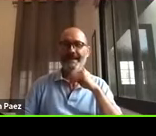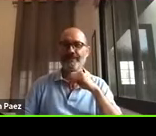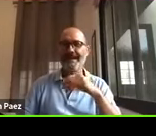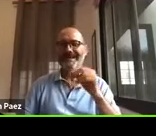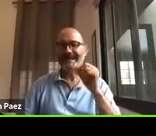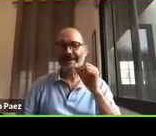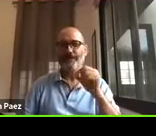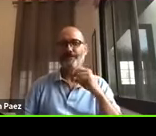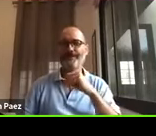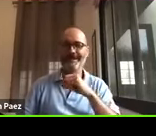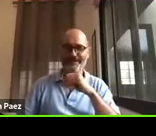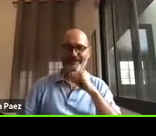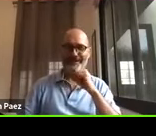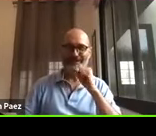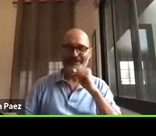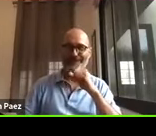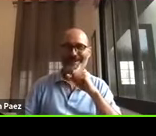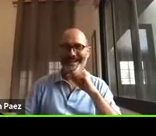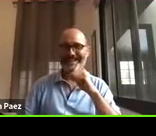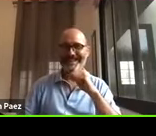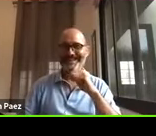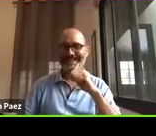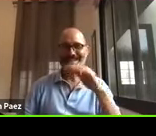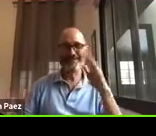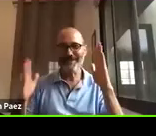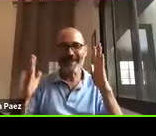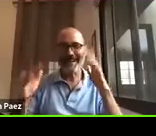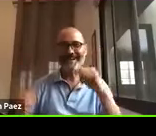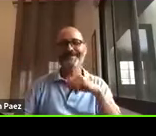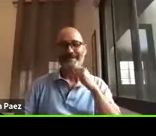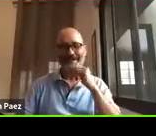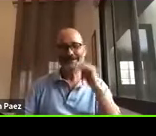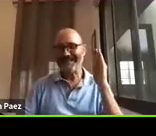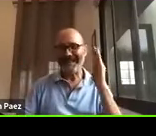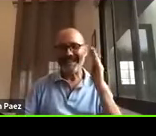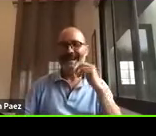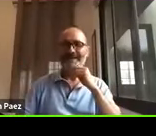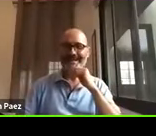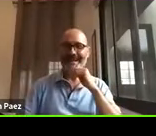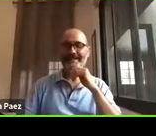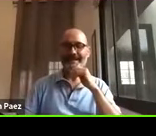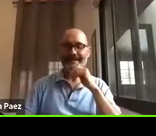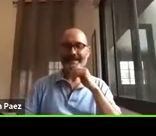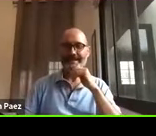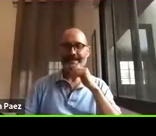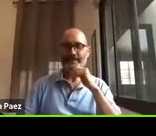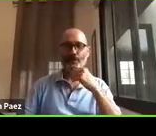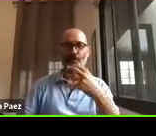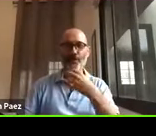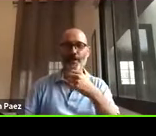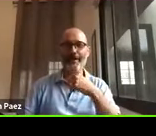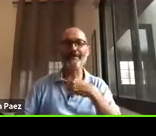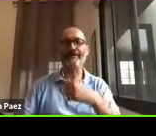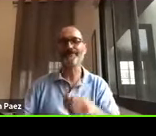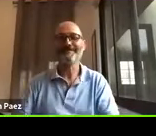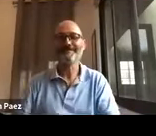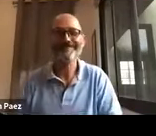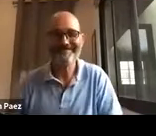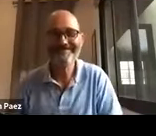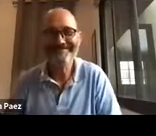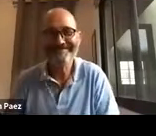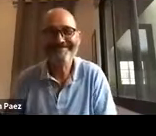universidad nacional debemos usar esos recursos verdad es casi tu deber es una tarea verdad y no solo debemos